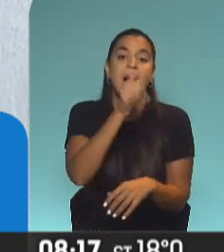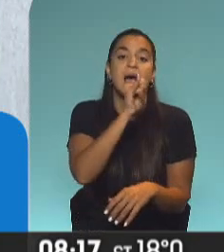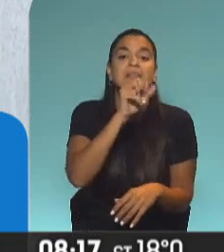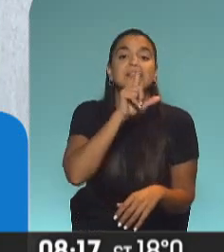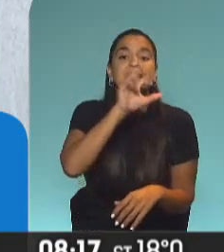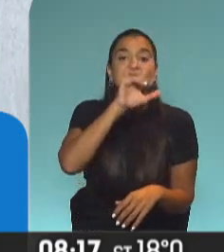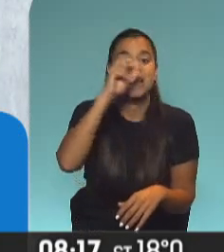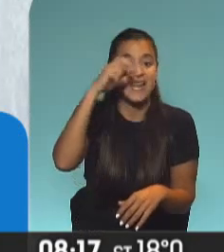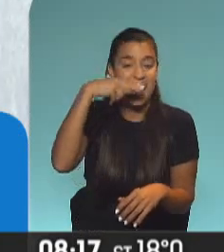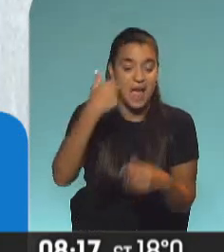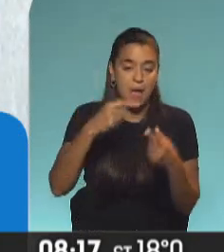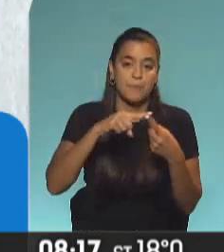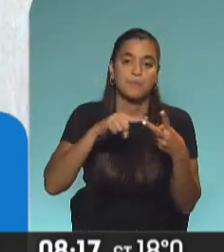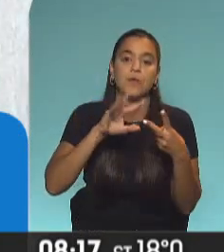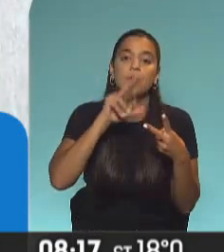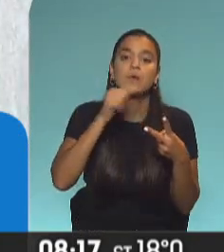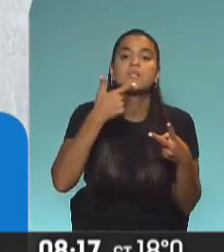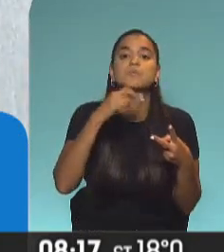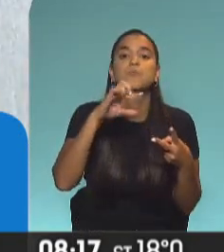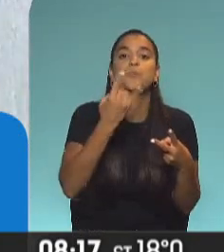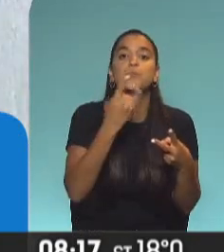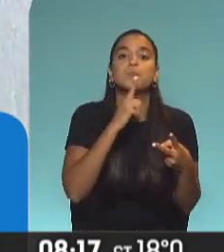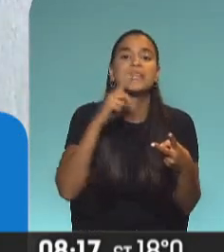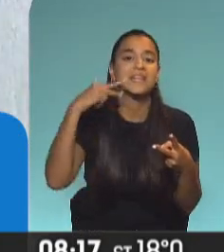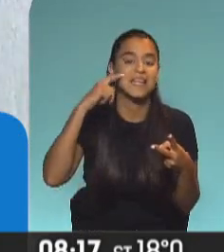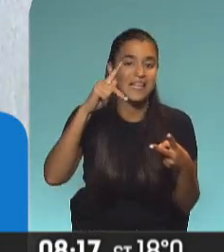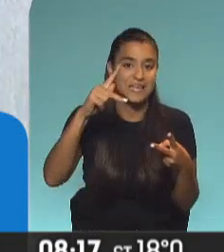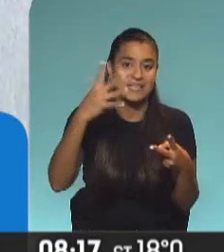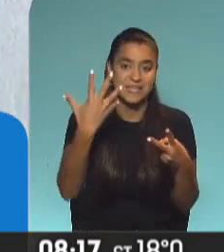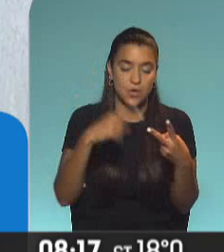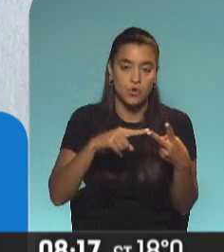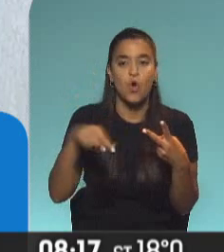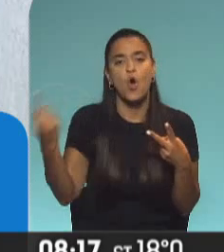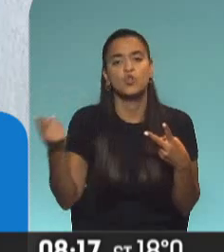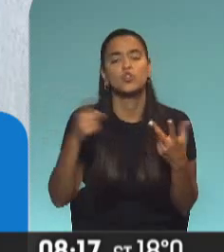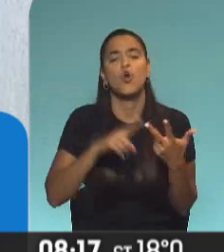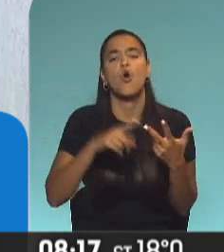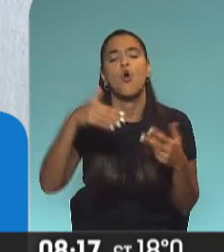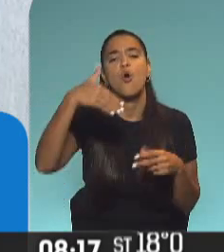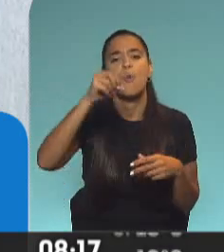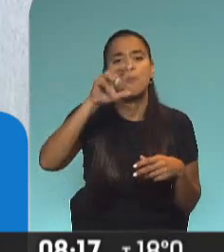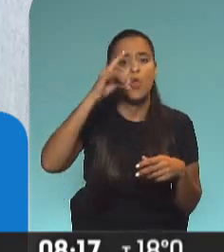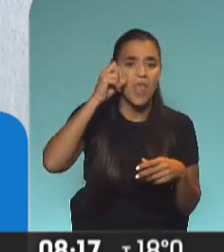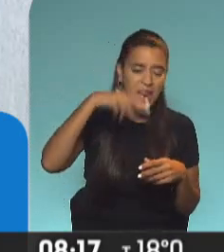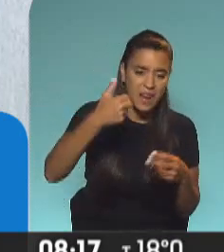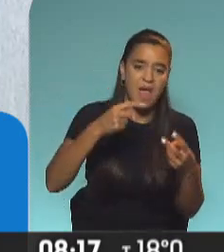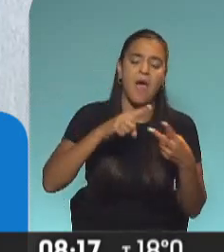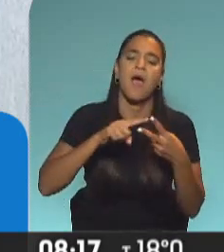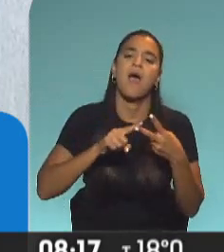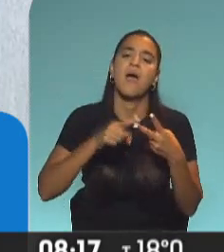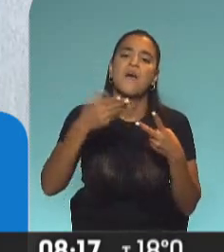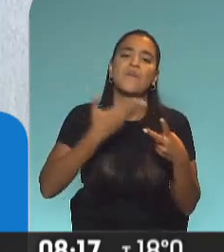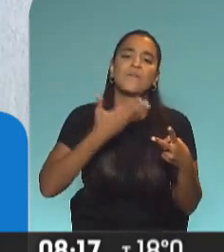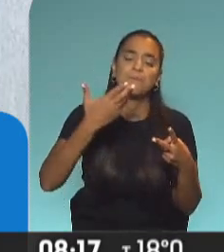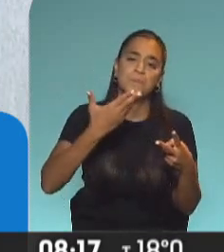AstraZeneca y la vacuna rusa Sputnik 5. Después están las dos vacunas de Moderna y la de Pfizer, que son las dos